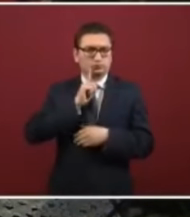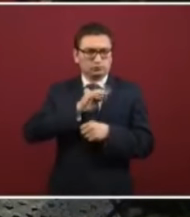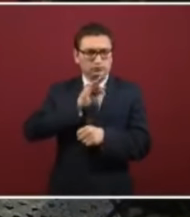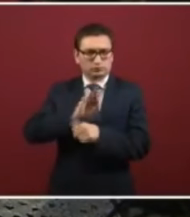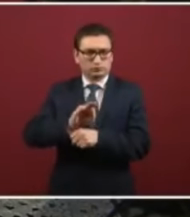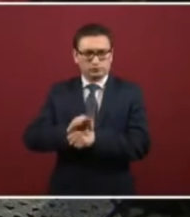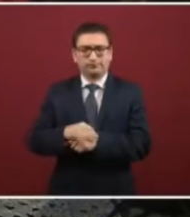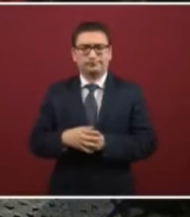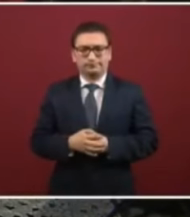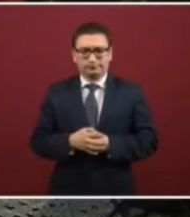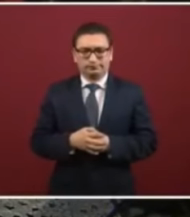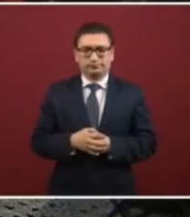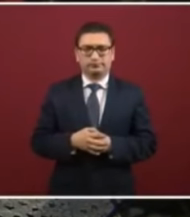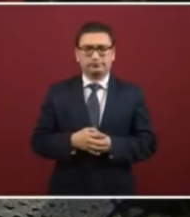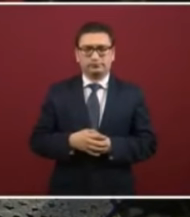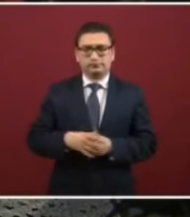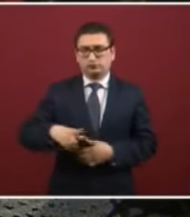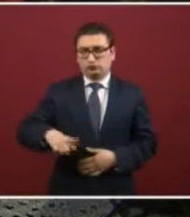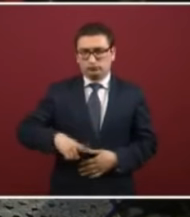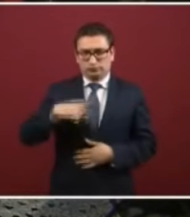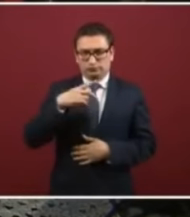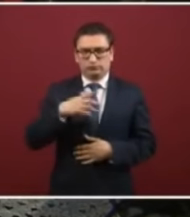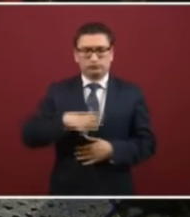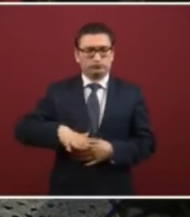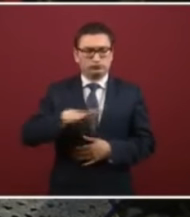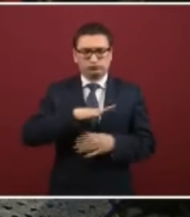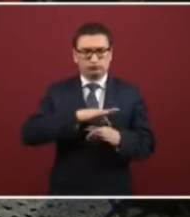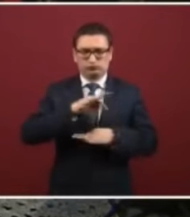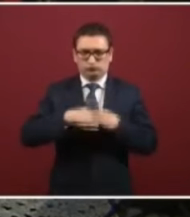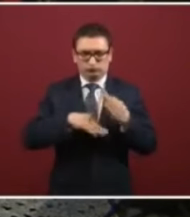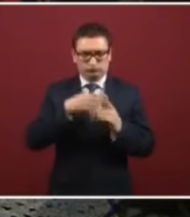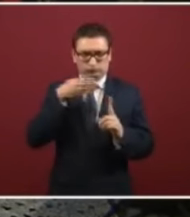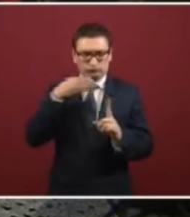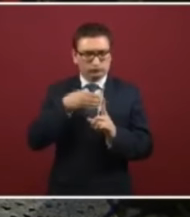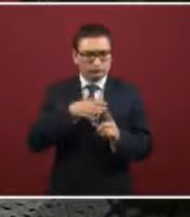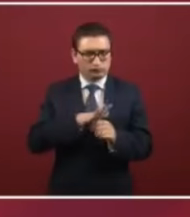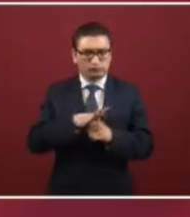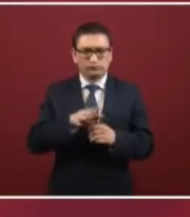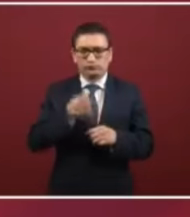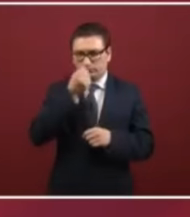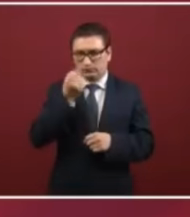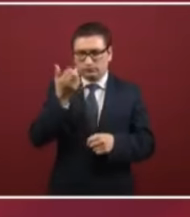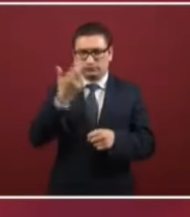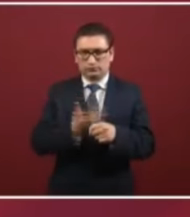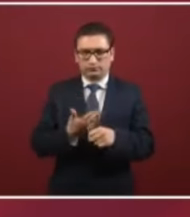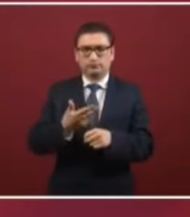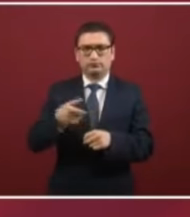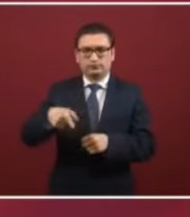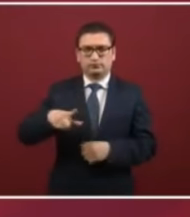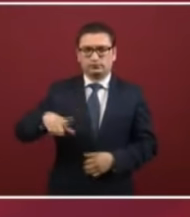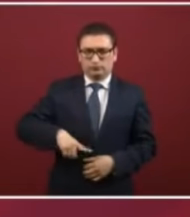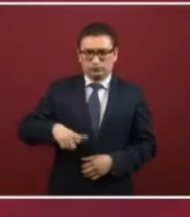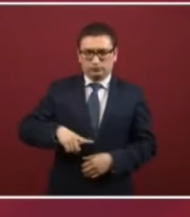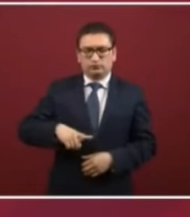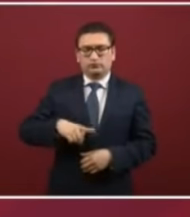en todo el gobierno. Esto está a cargo de la Secretaría de